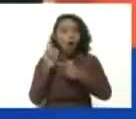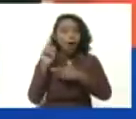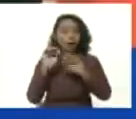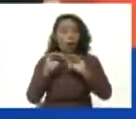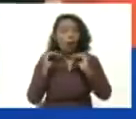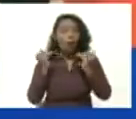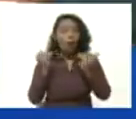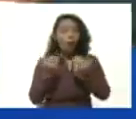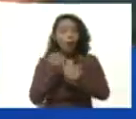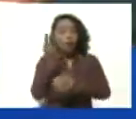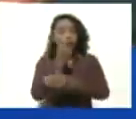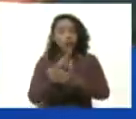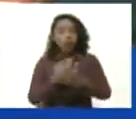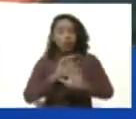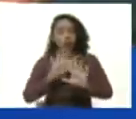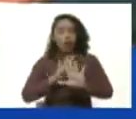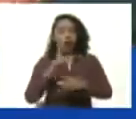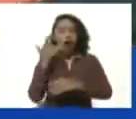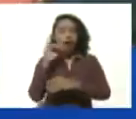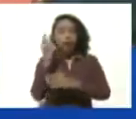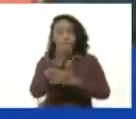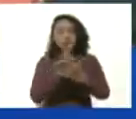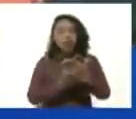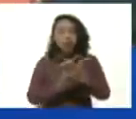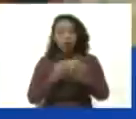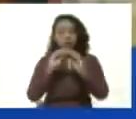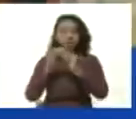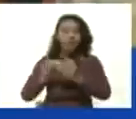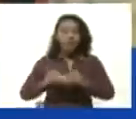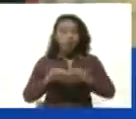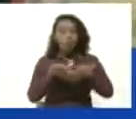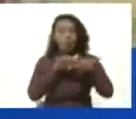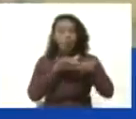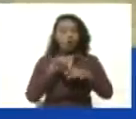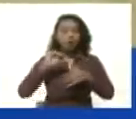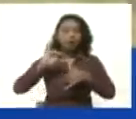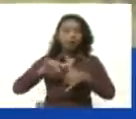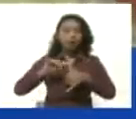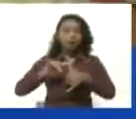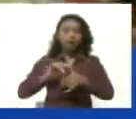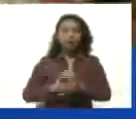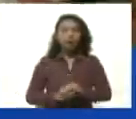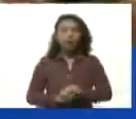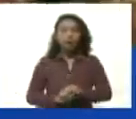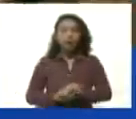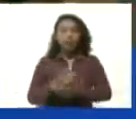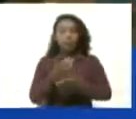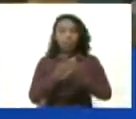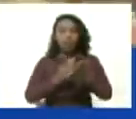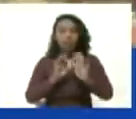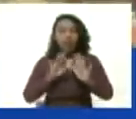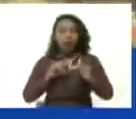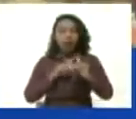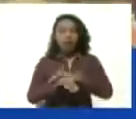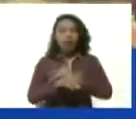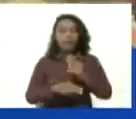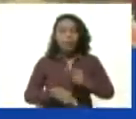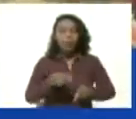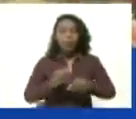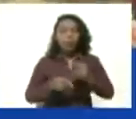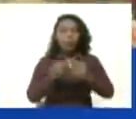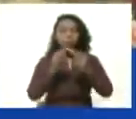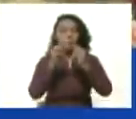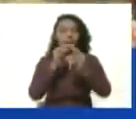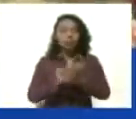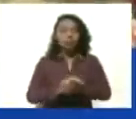fue diseñado, ya tenemos todo el diseño arquitectónico y de ingeniería, con los detalles, ya para entrar a construir.